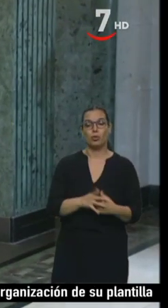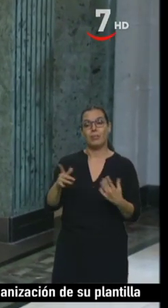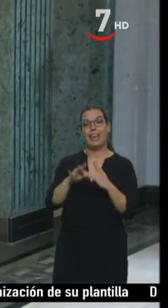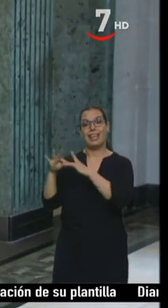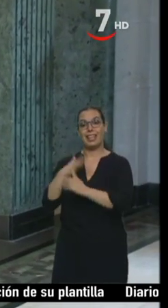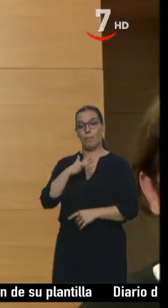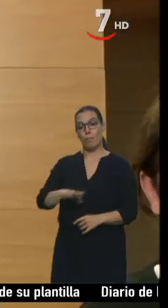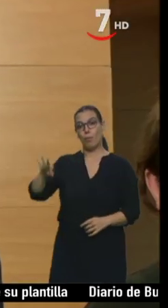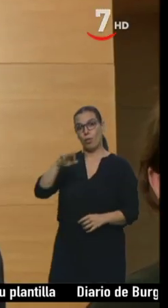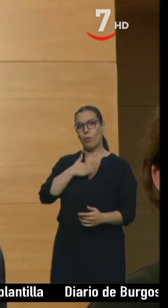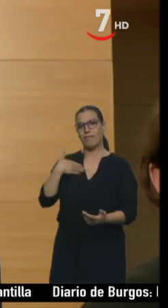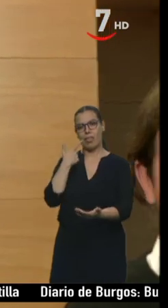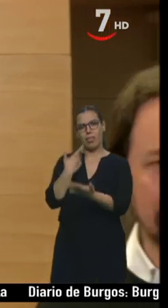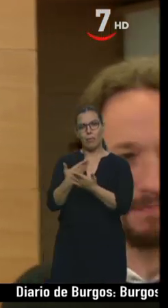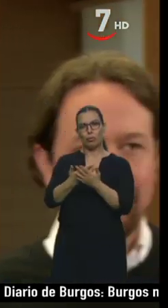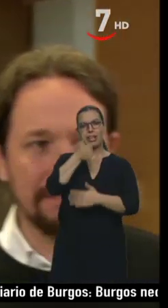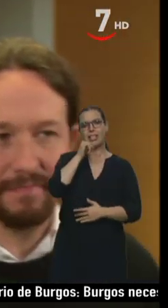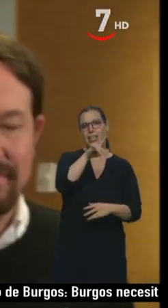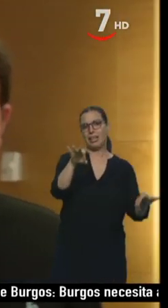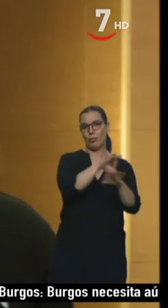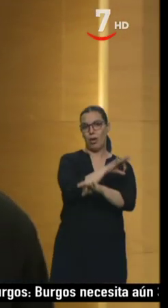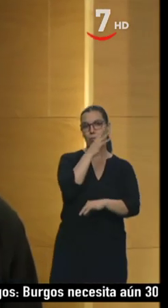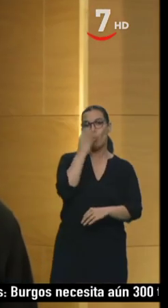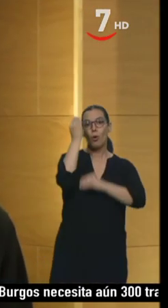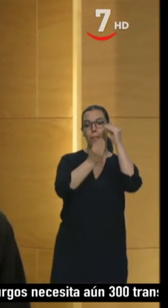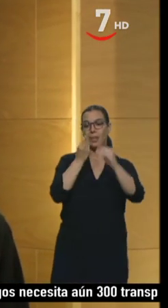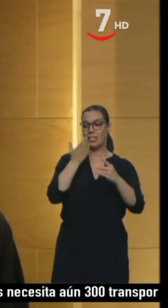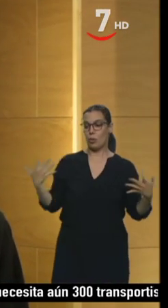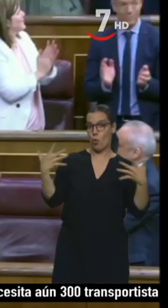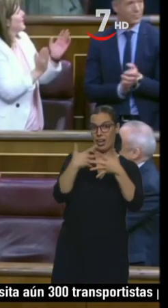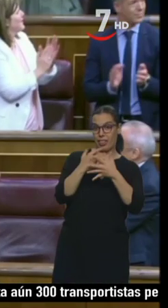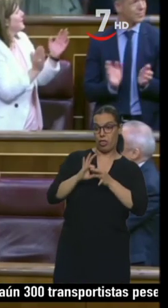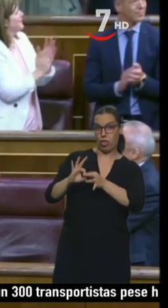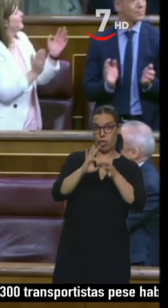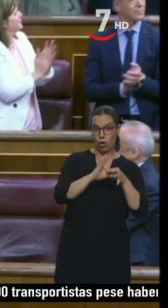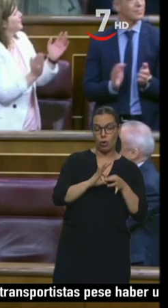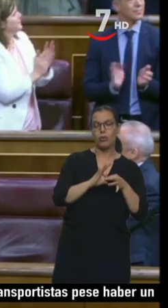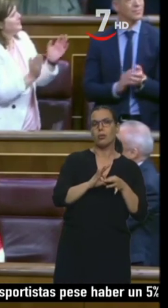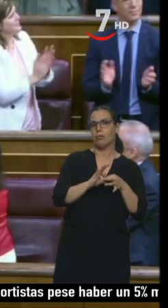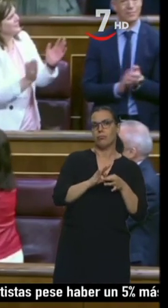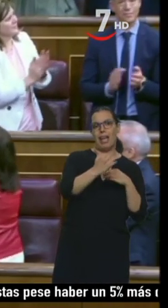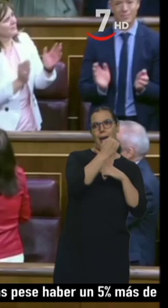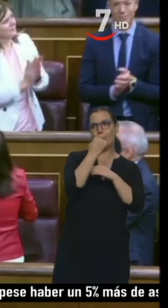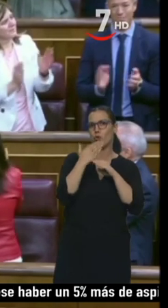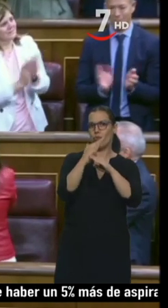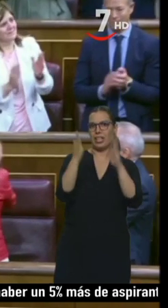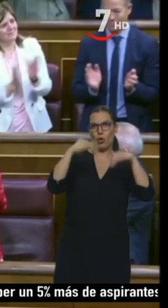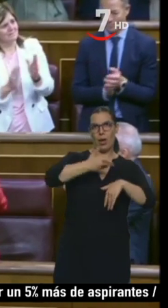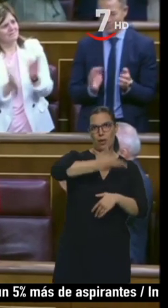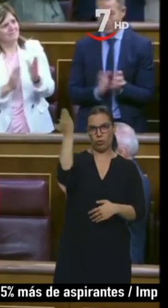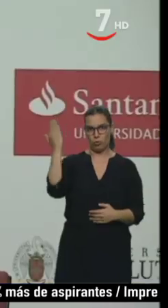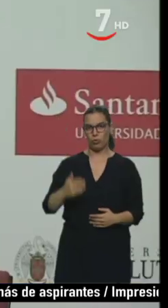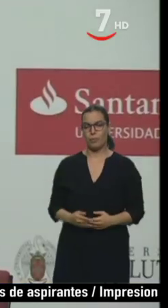es demostrar que Pedro Sánchez está equivocado al pensar que una coalición con ellos no lograría el resto de apoyos que necesita en su